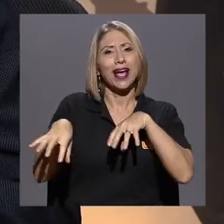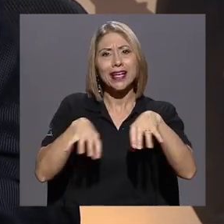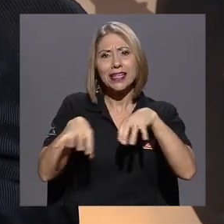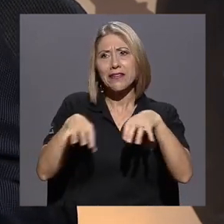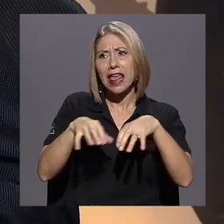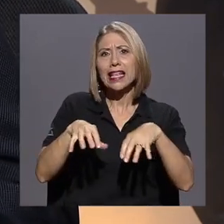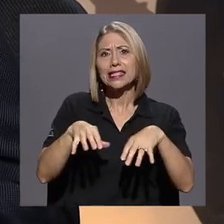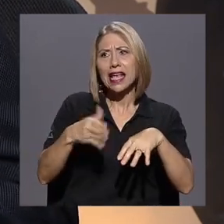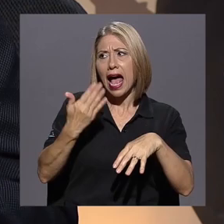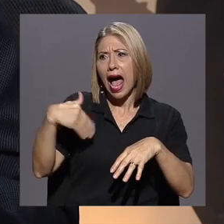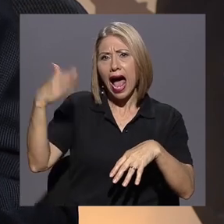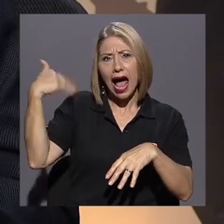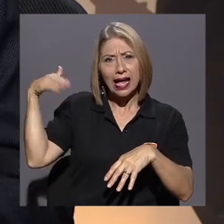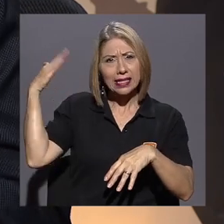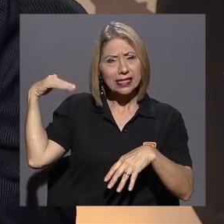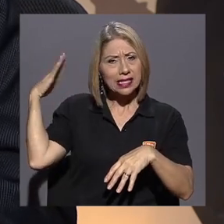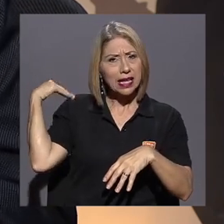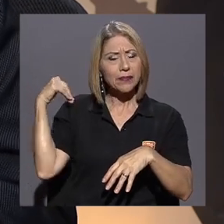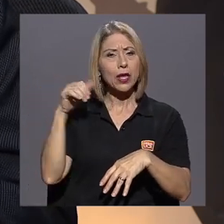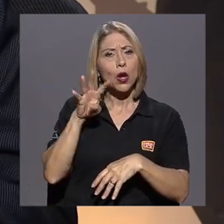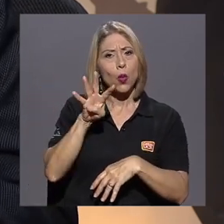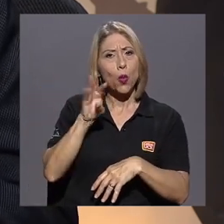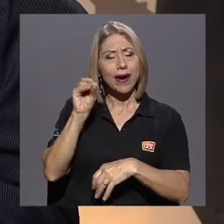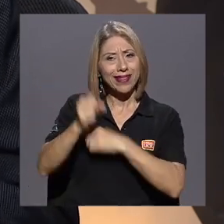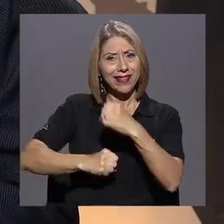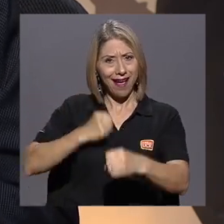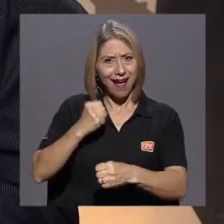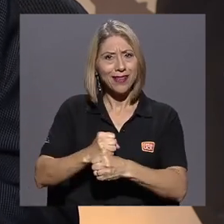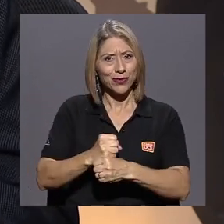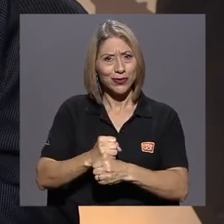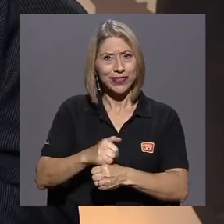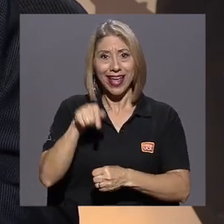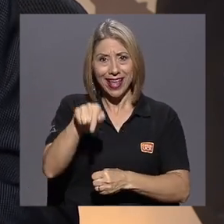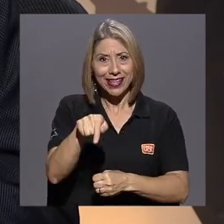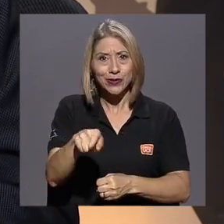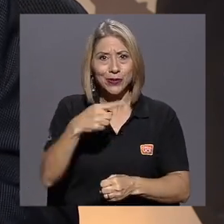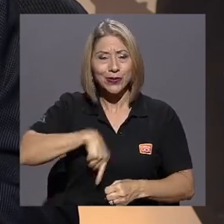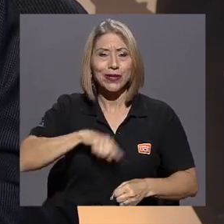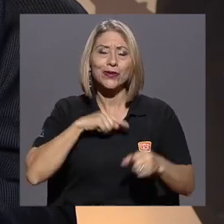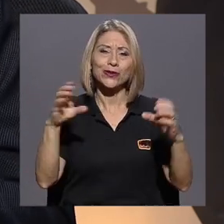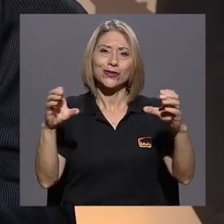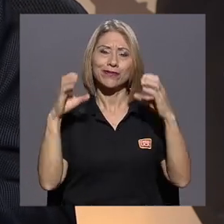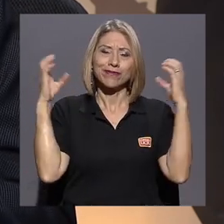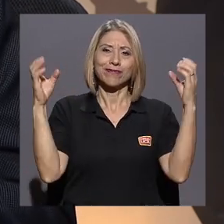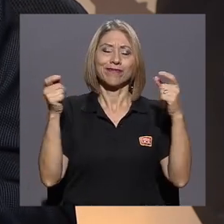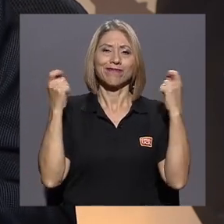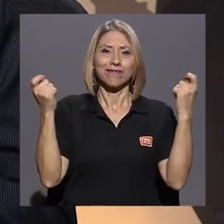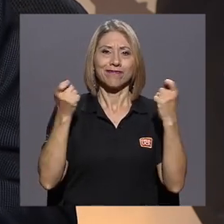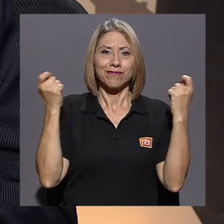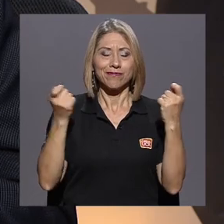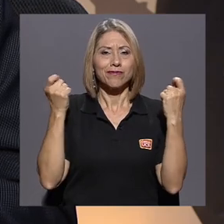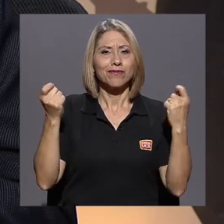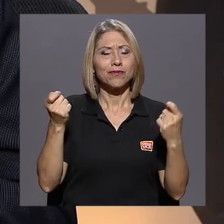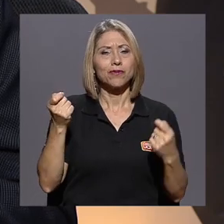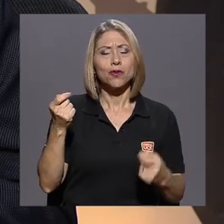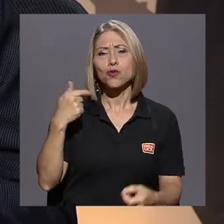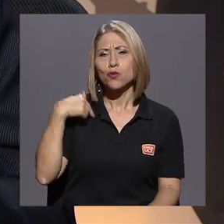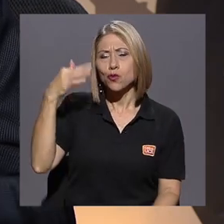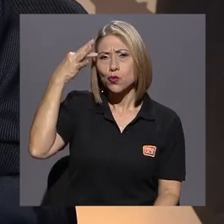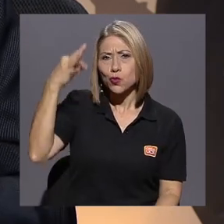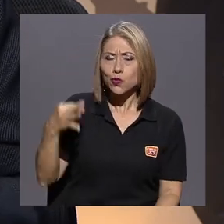hace precisamente 40 años, eso es lo que estamos festejando. Y yo creo que